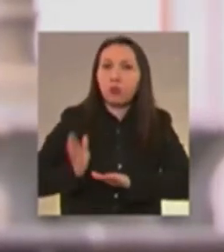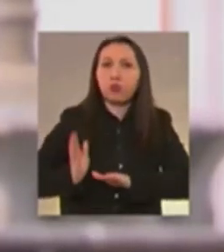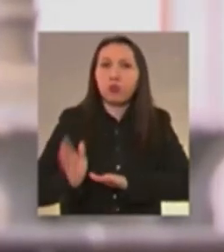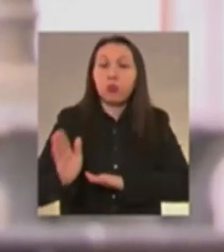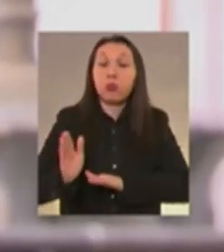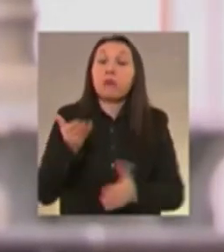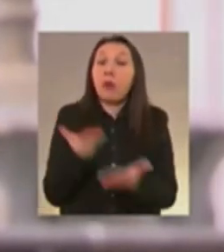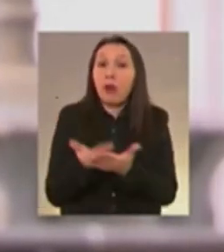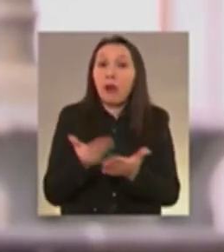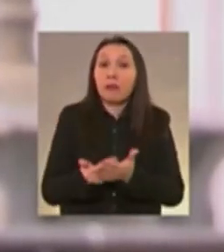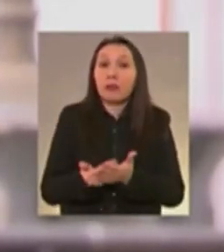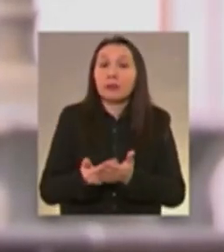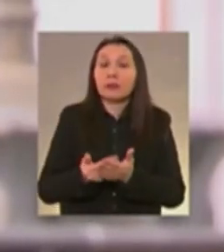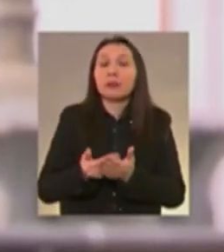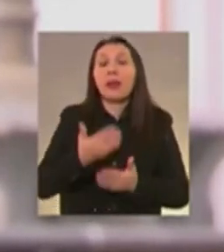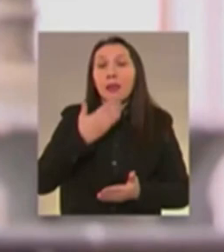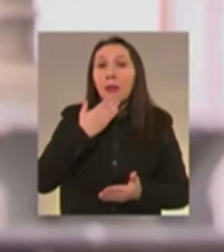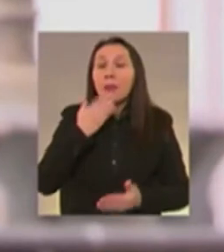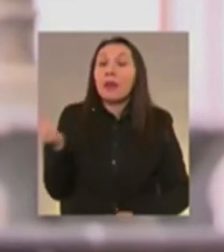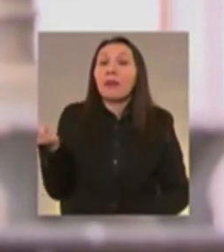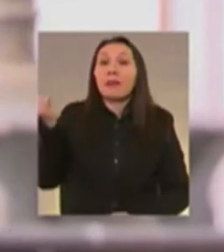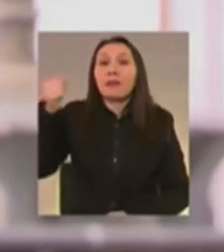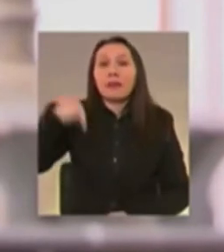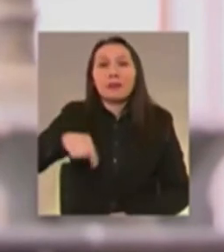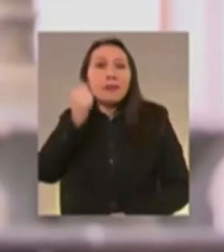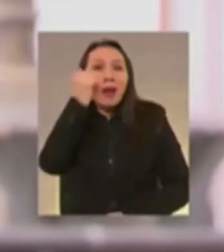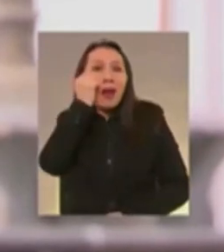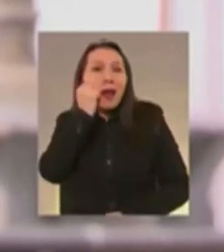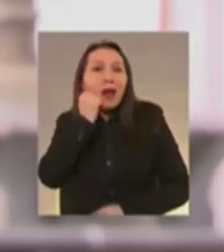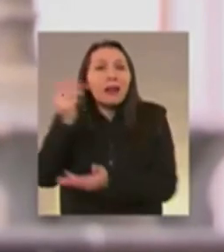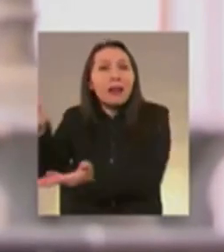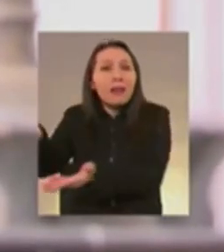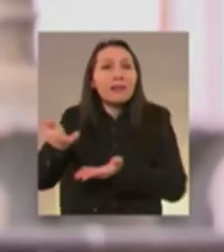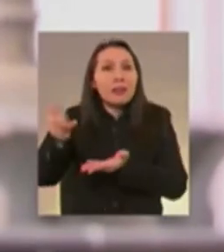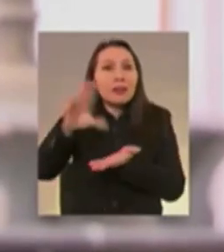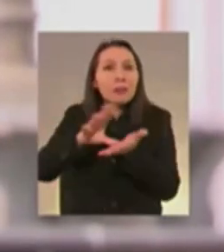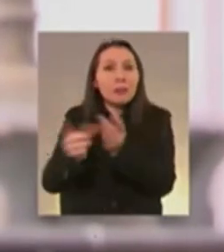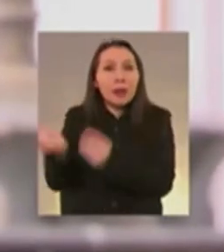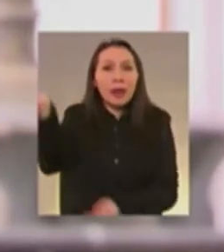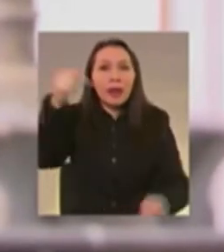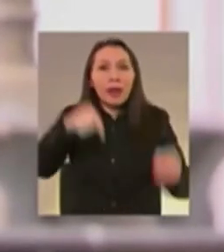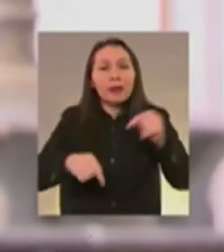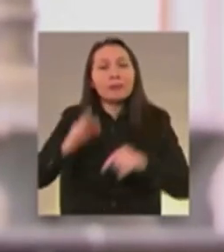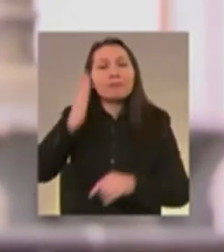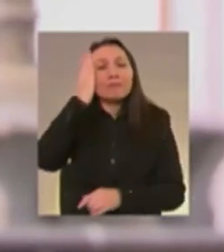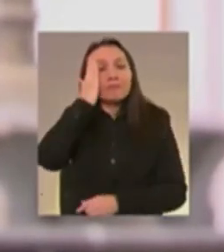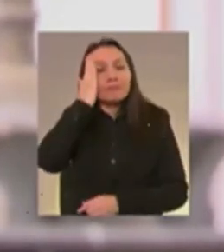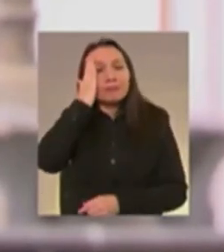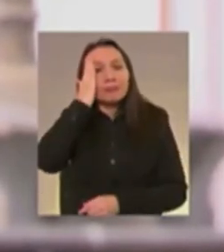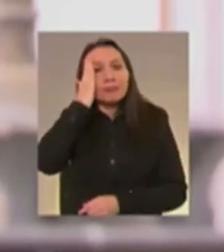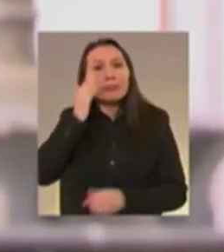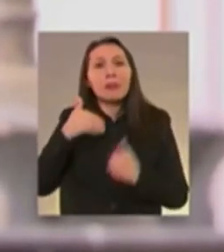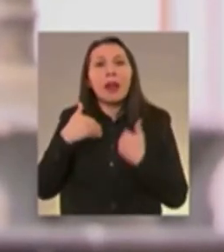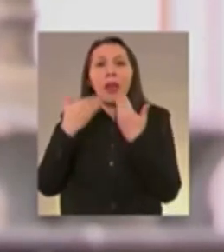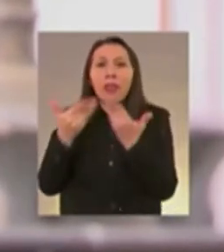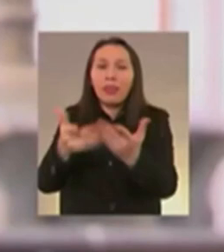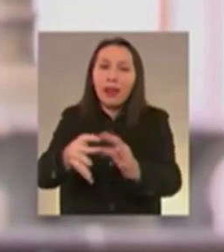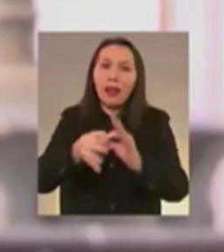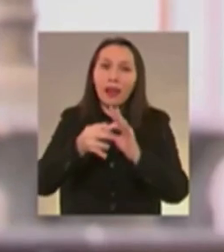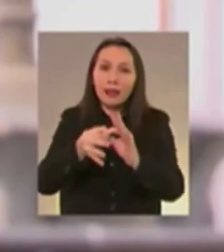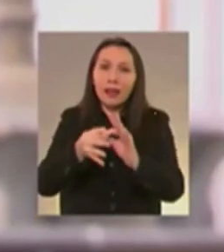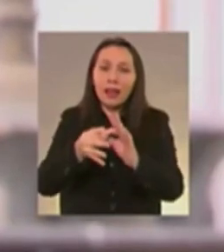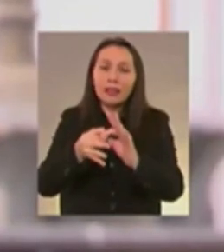Aprovecho también la presencia de nuestros queridos invitados extranjeros a esta conmemoración para darles las gracias